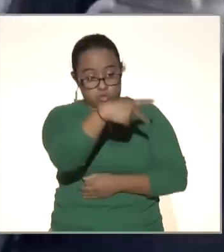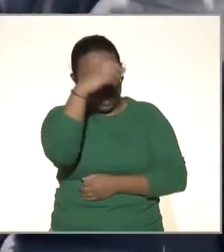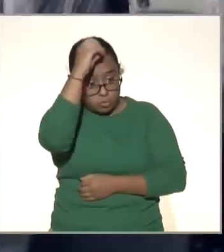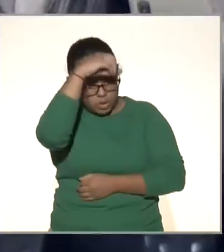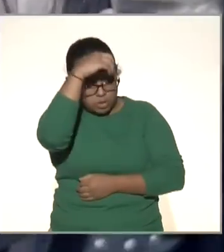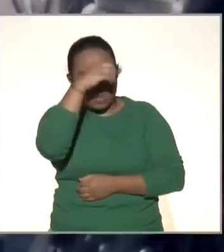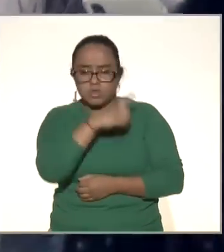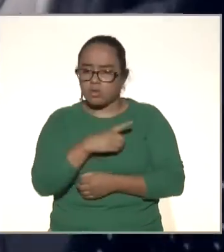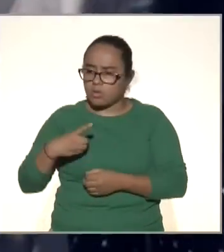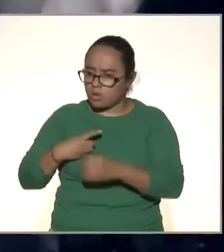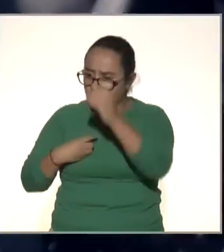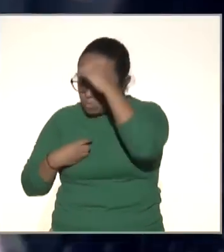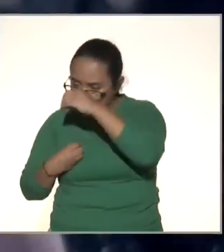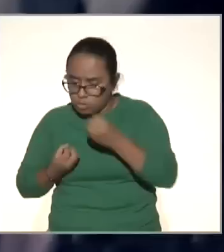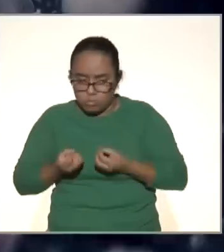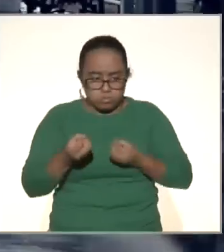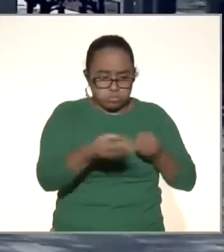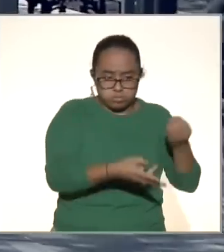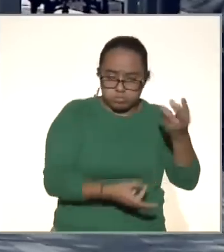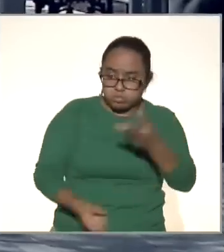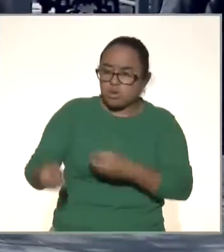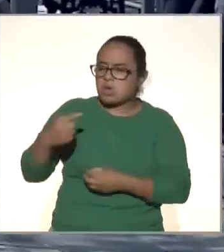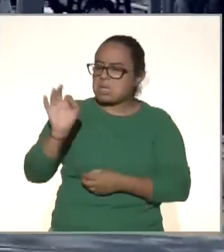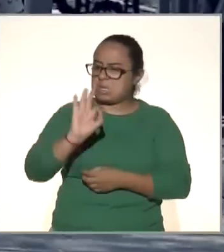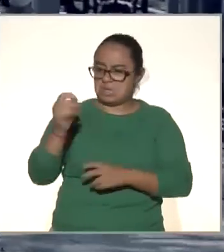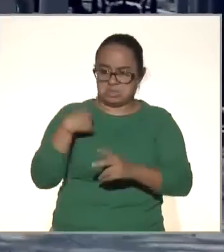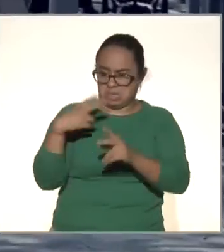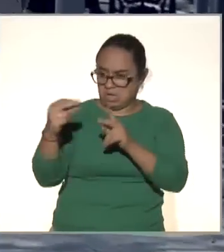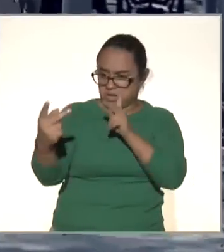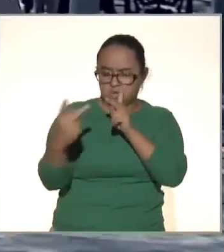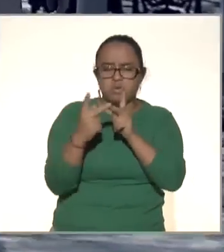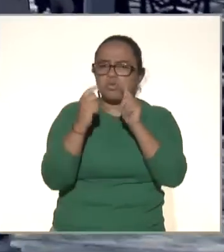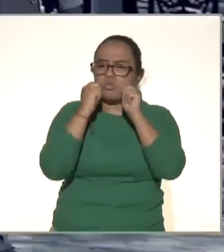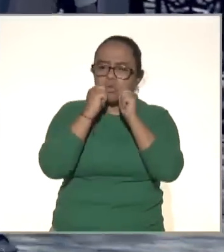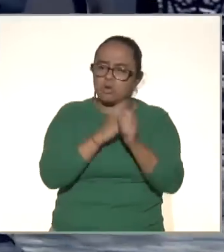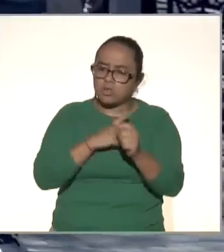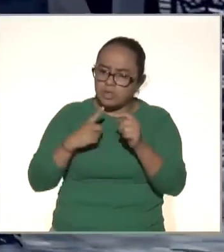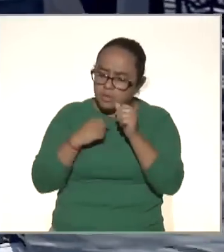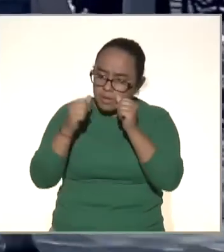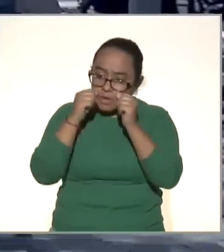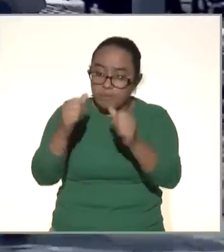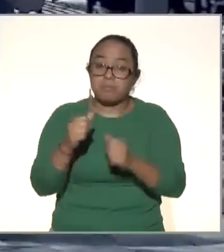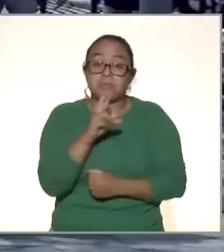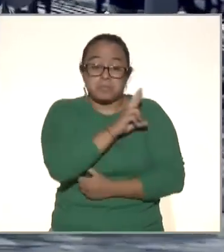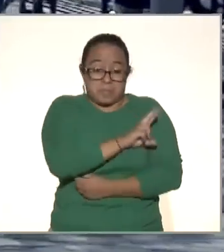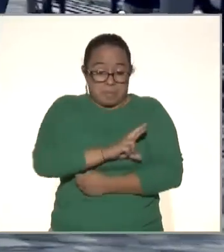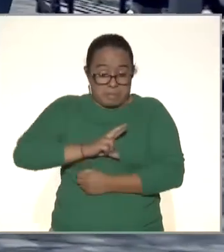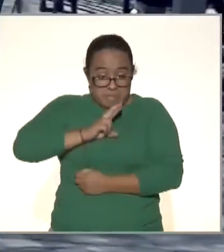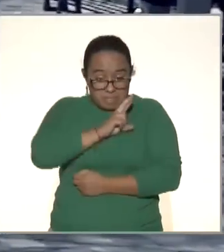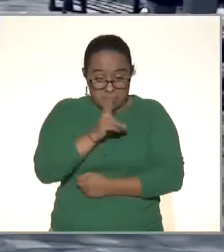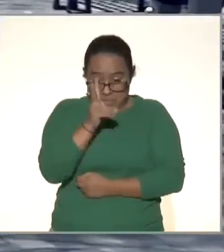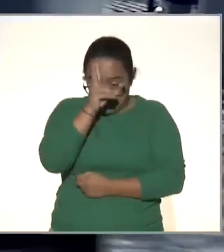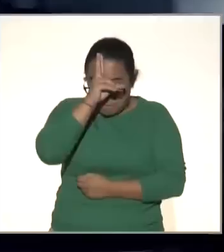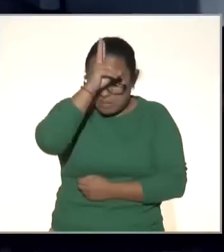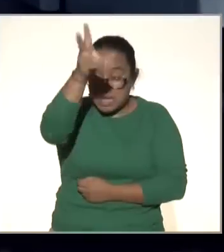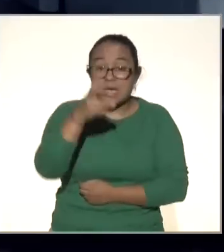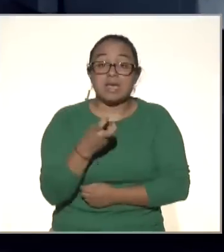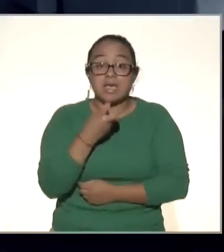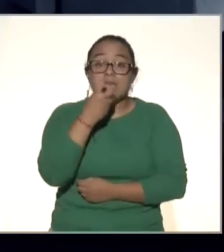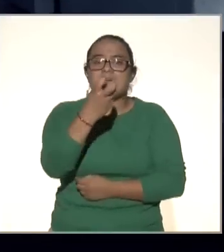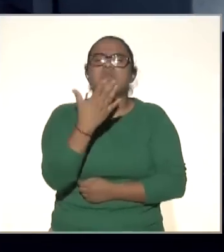opinión, aunque no estemos de acuerdo con ellos. El resentimiento y la venganza nunca traen nada